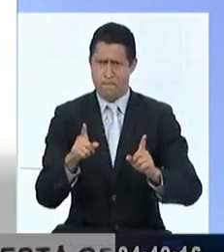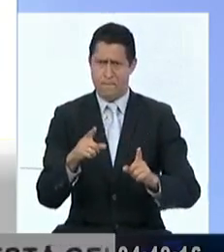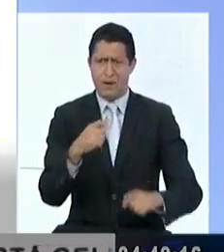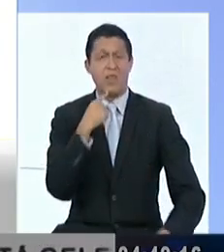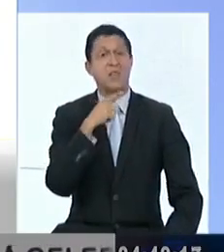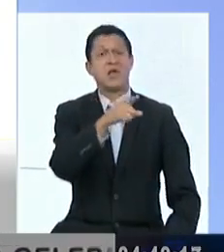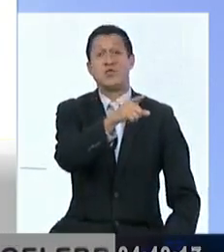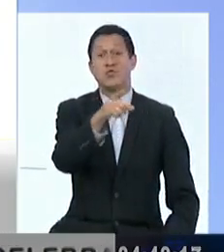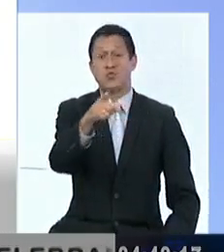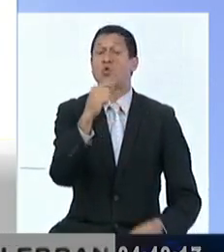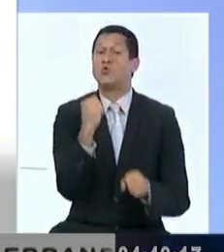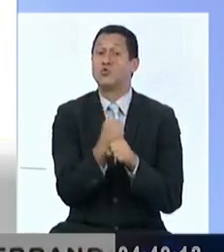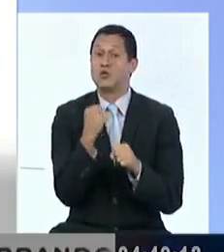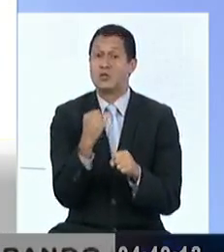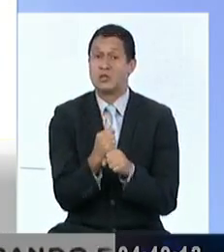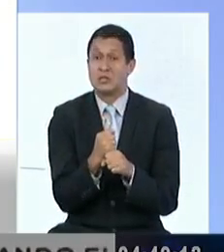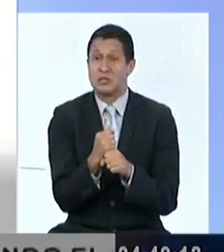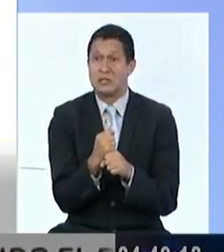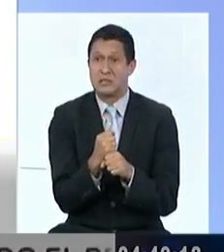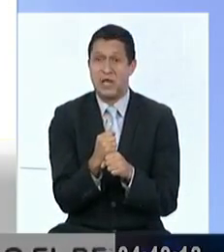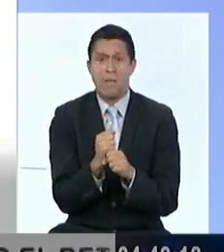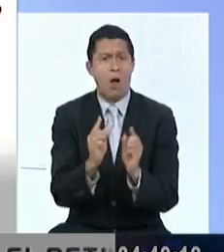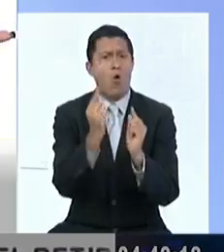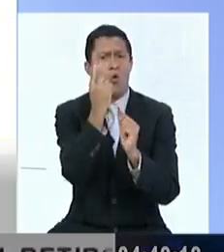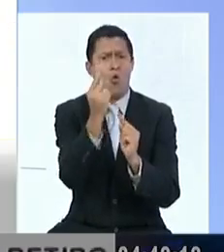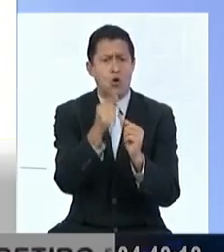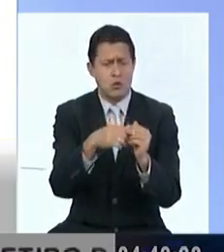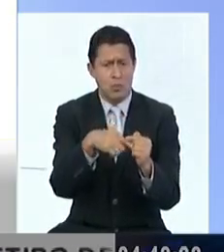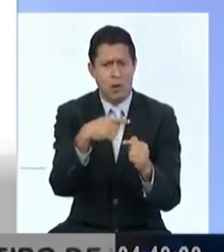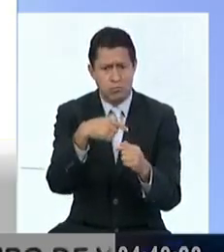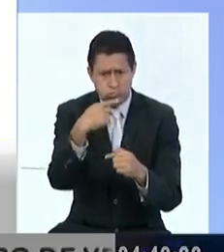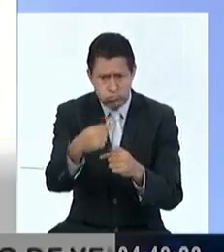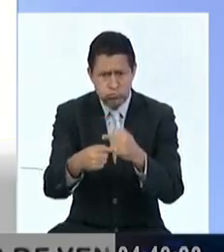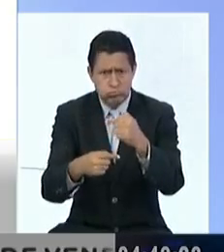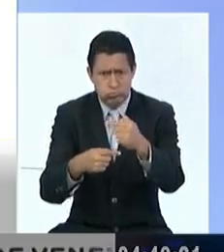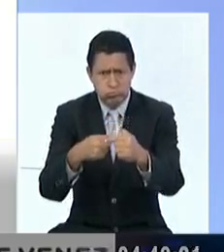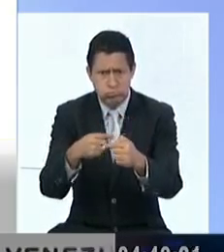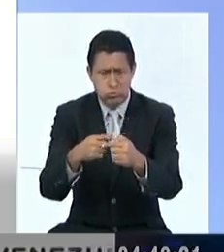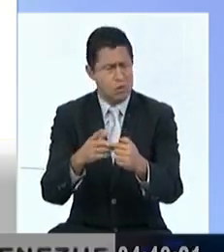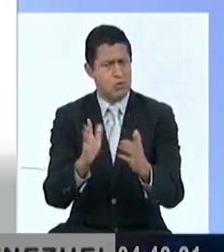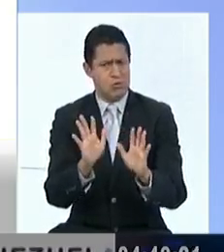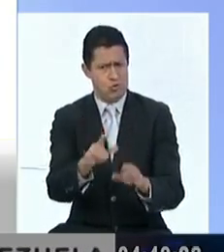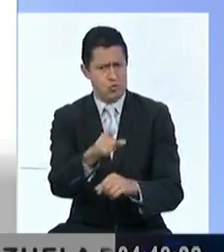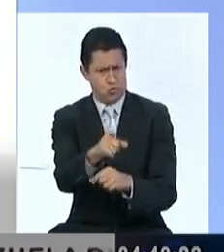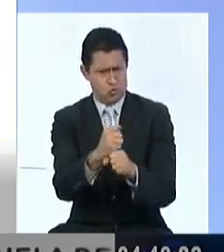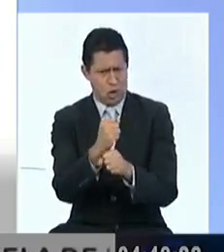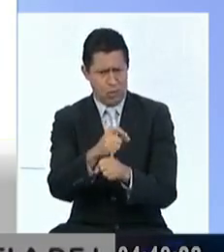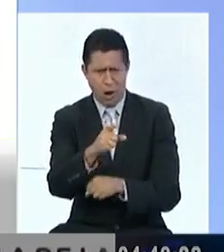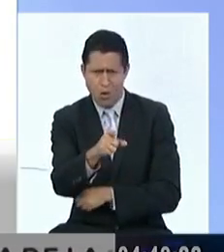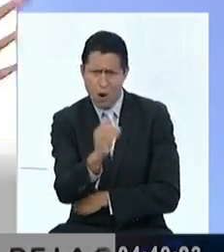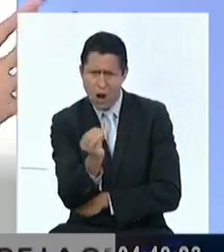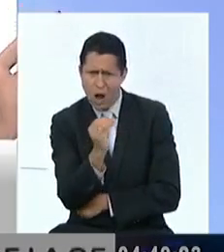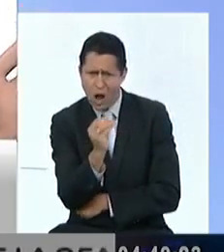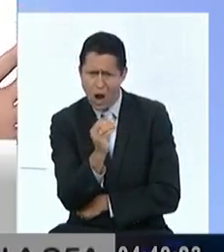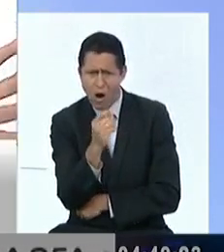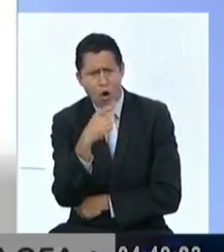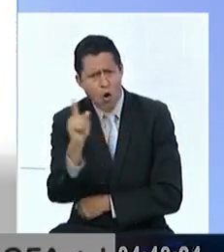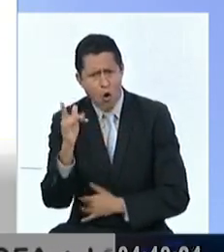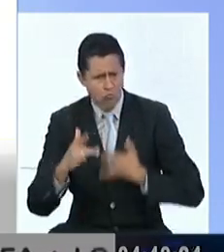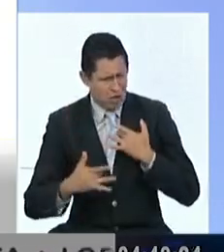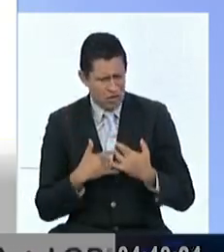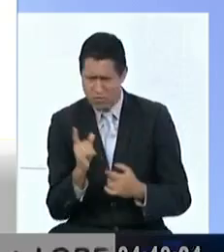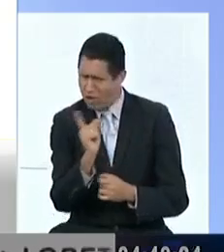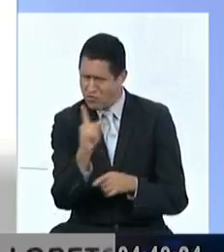que es su trabajo es uno determinado pero con el paso de los días éste se nota que lo que va a hacer son otras actividades no